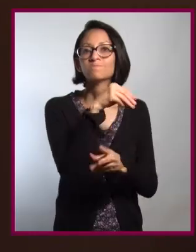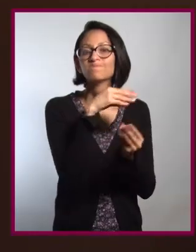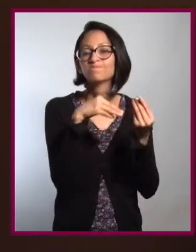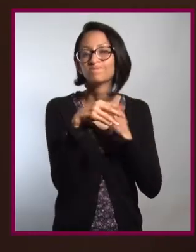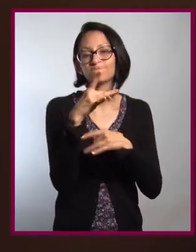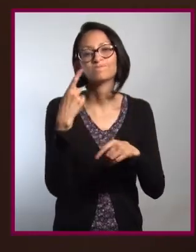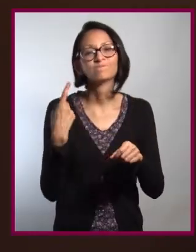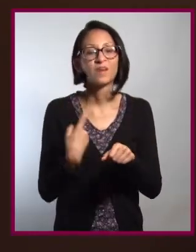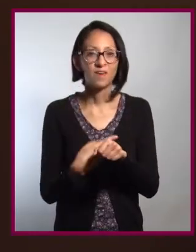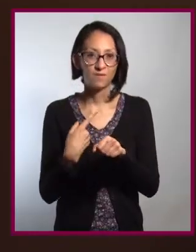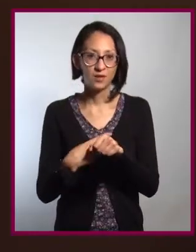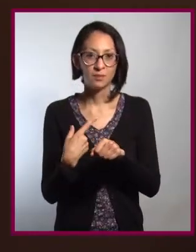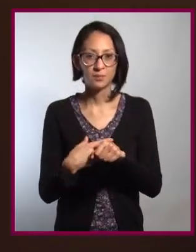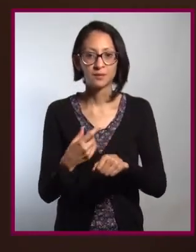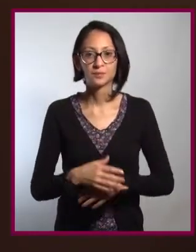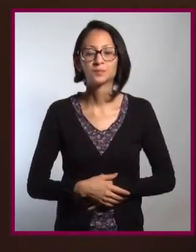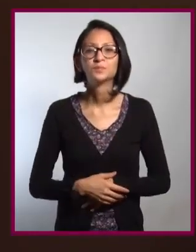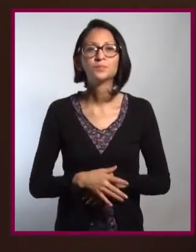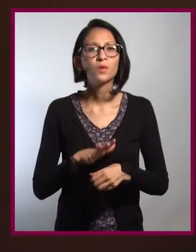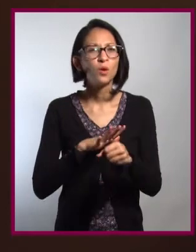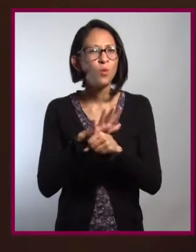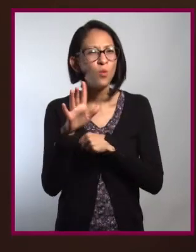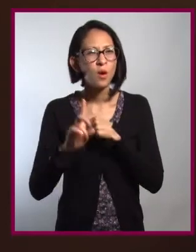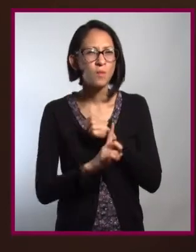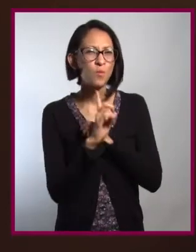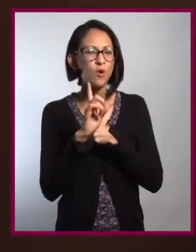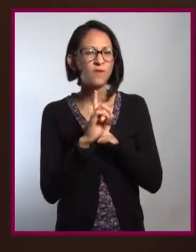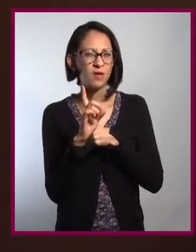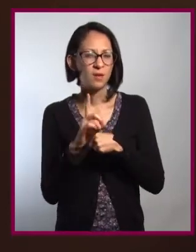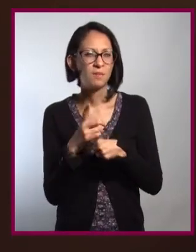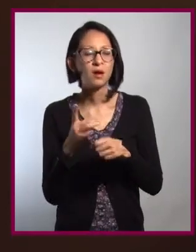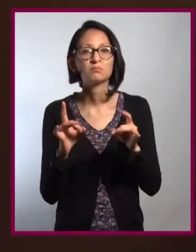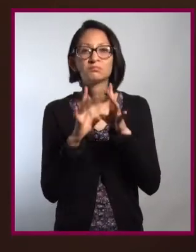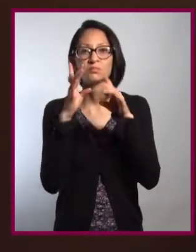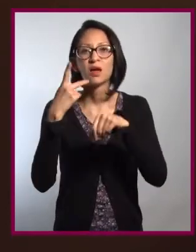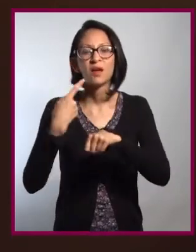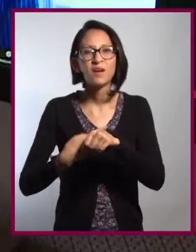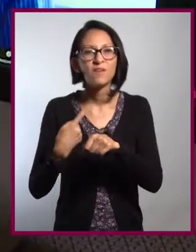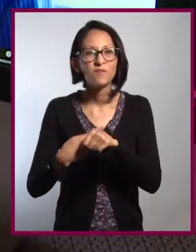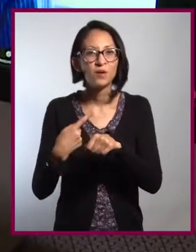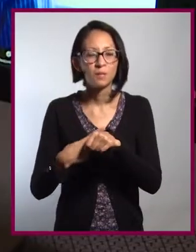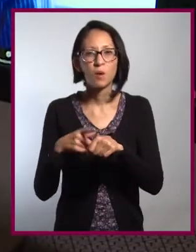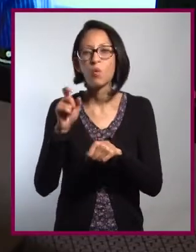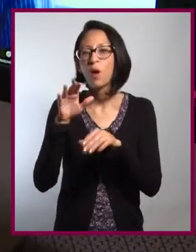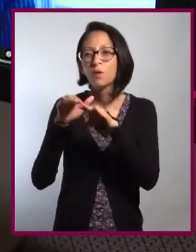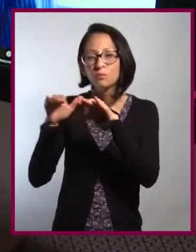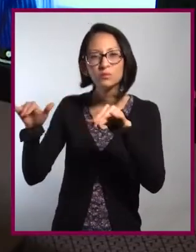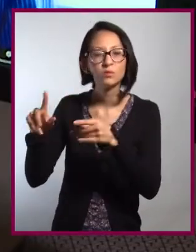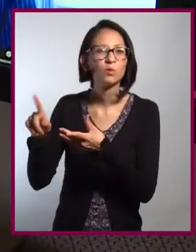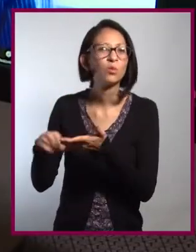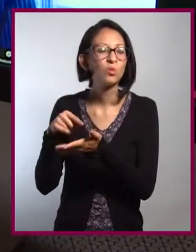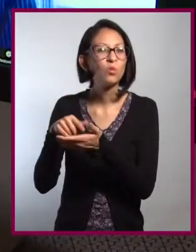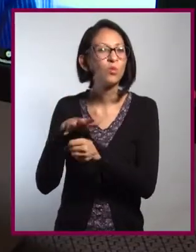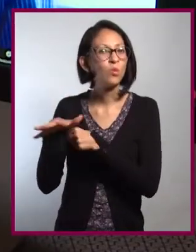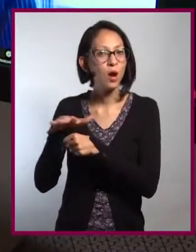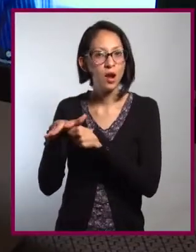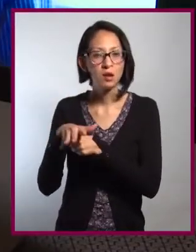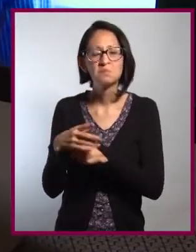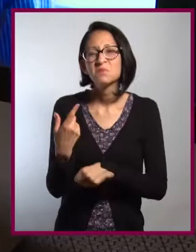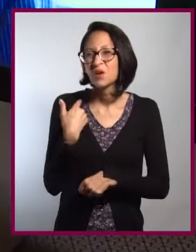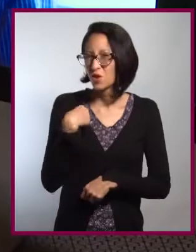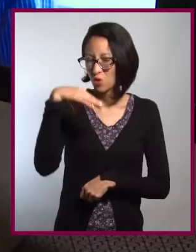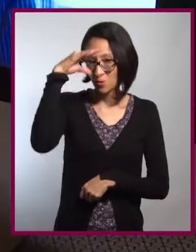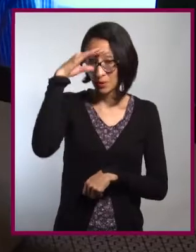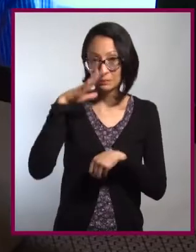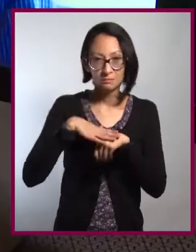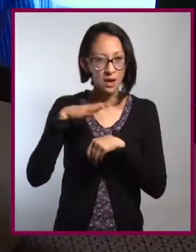enfermedades. ¿Cuáles son los problemas de salud más comunes cuando se viaja a una costa o una playa? Definitivamente yo diría que lo más frecuente